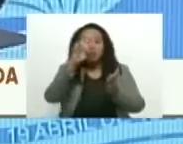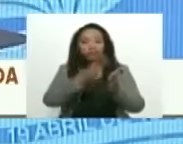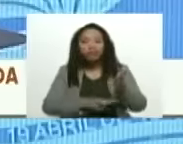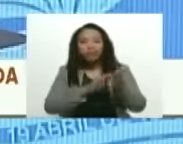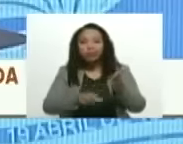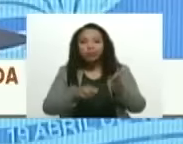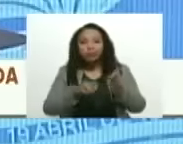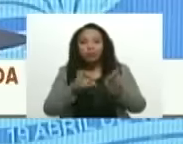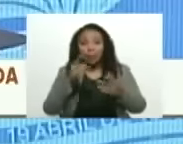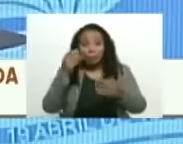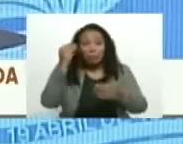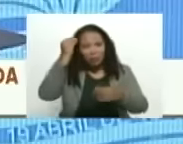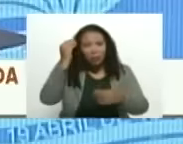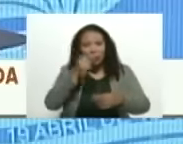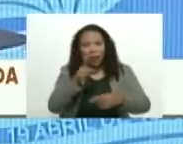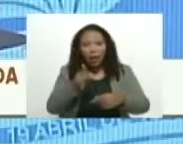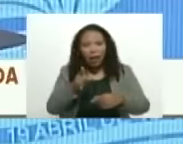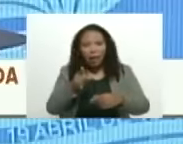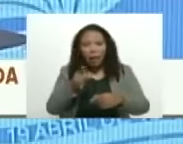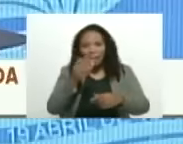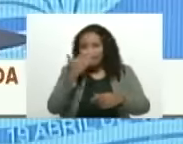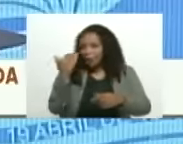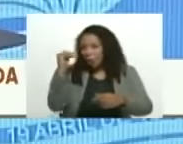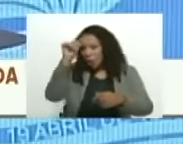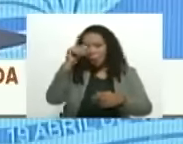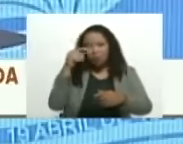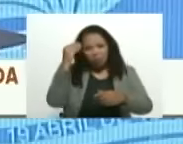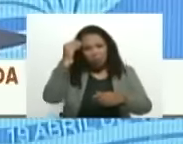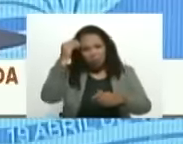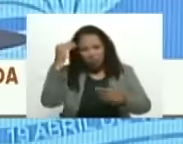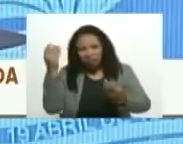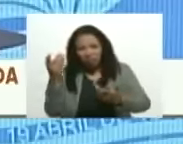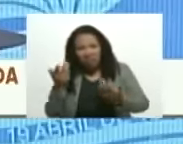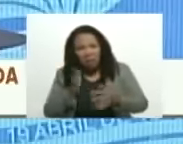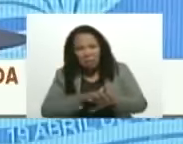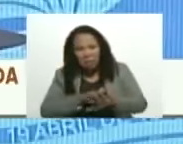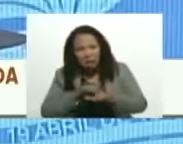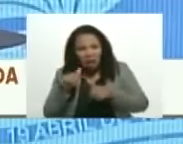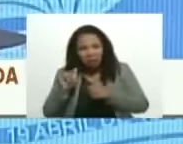pasó aquí. Imagínense el escrutinio que acabamos de mostrar.